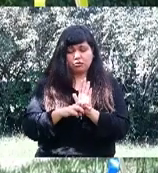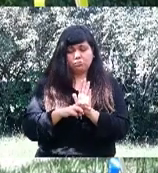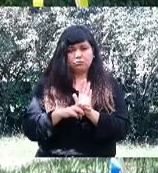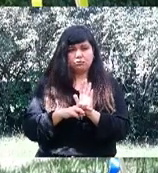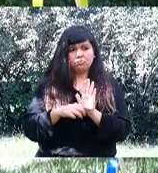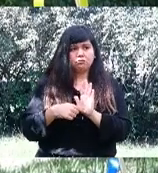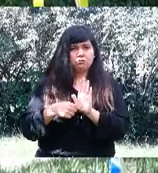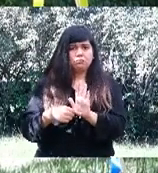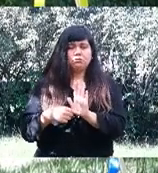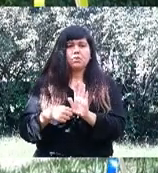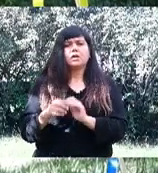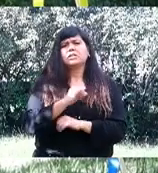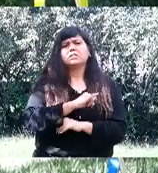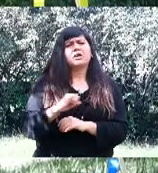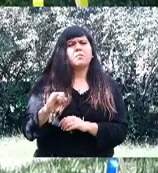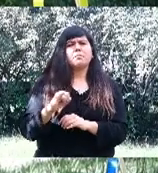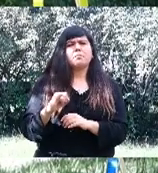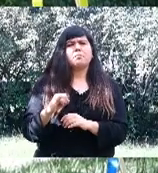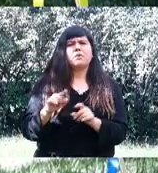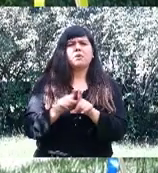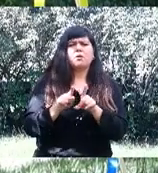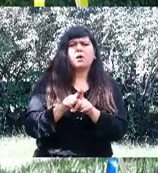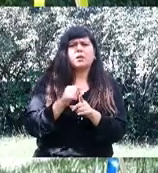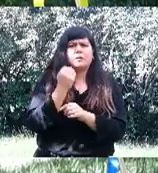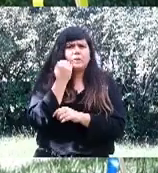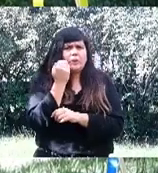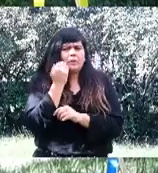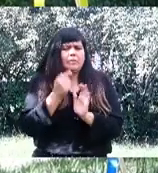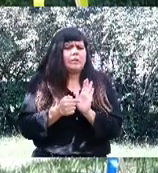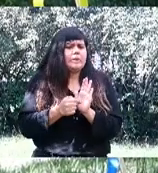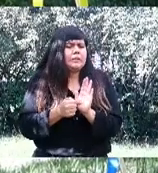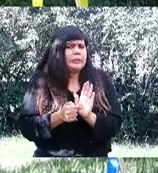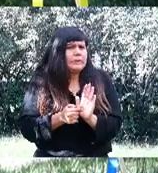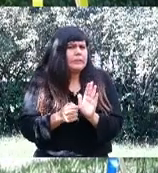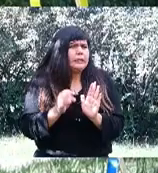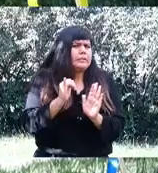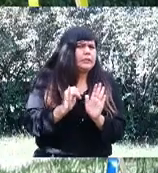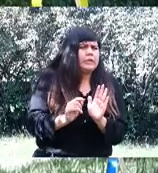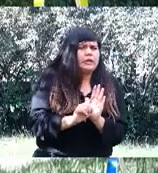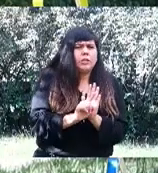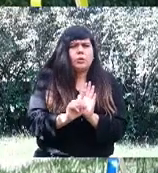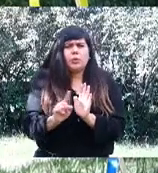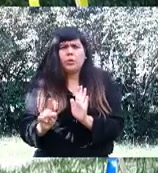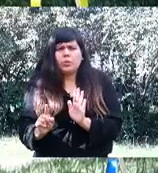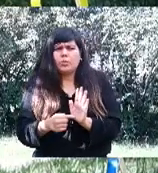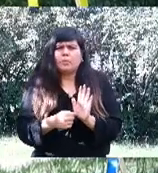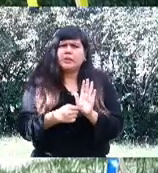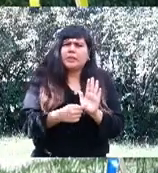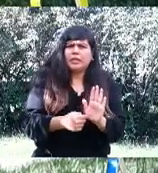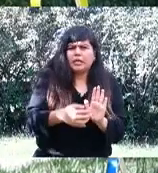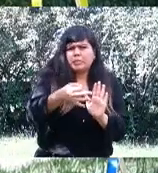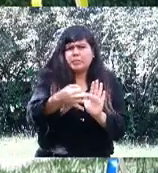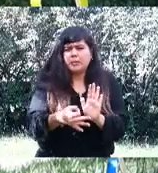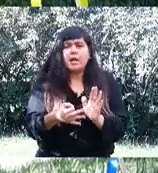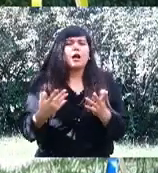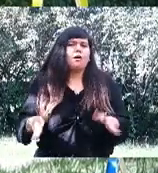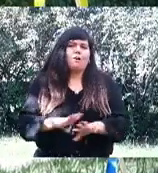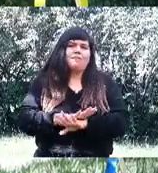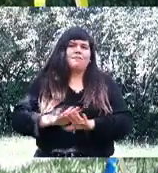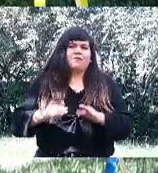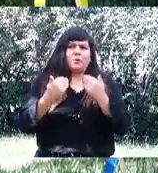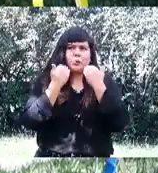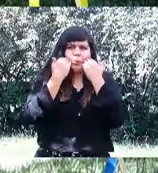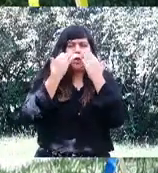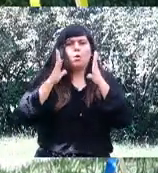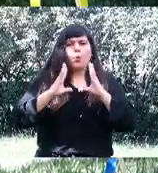eh siempre habíamos estado Ho un poco con la timidez de si lo vamos a lo podíamos presentar o no hoy día se termina esa timidez en el